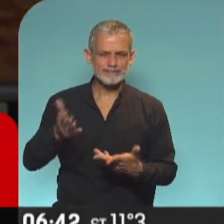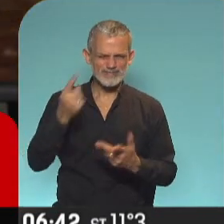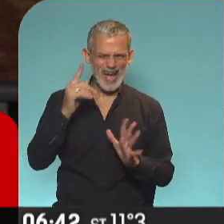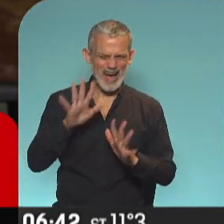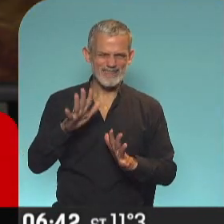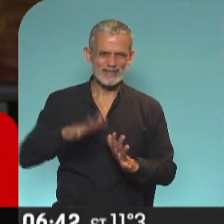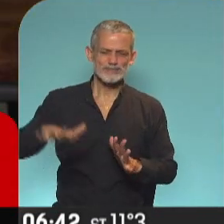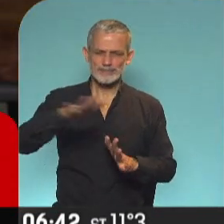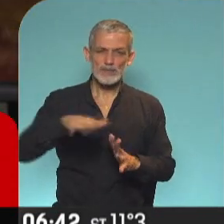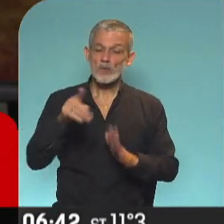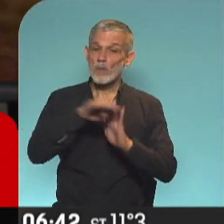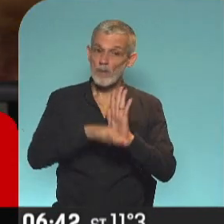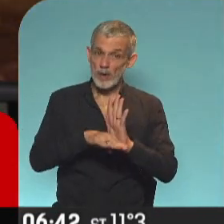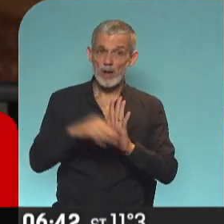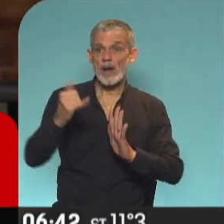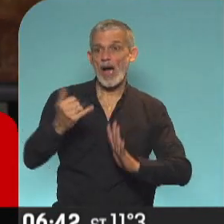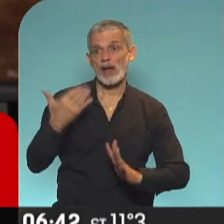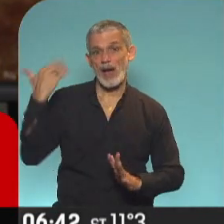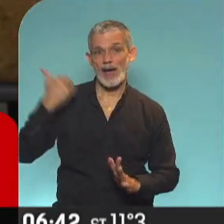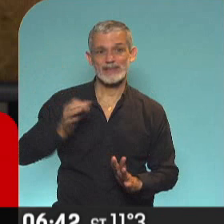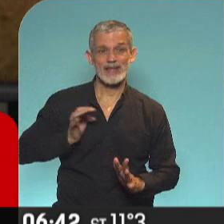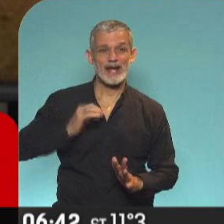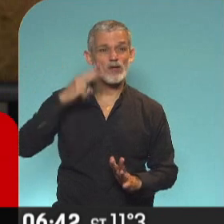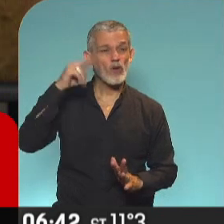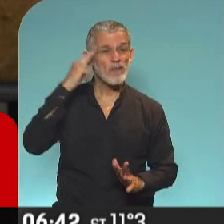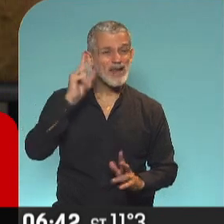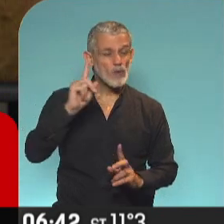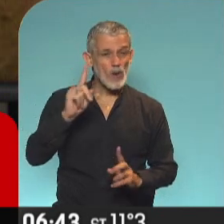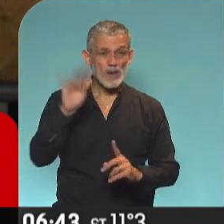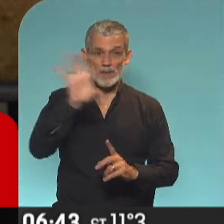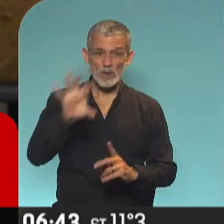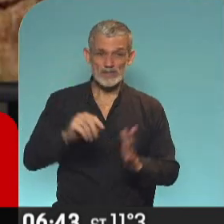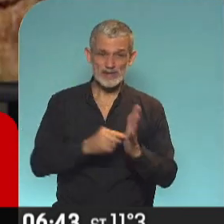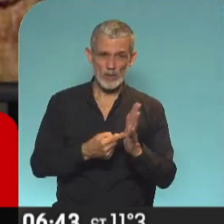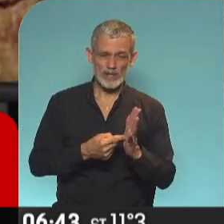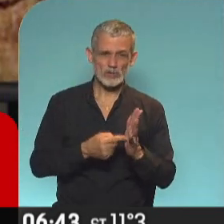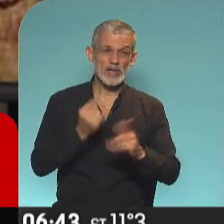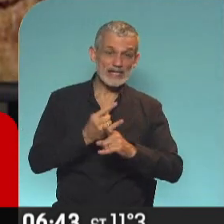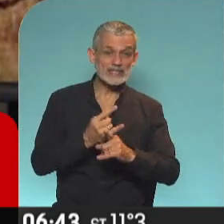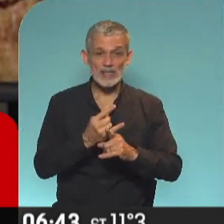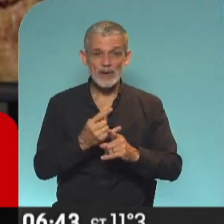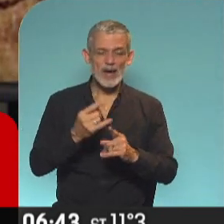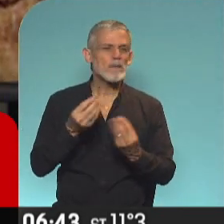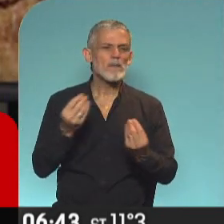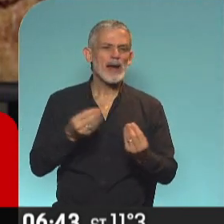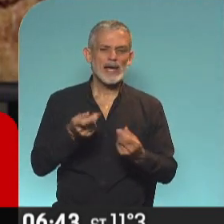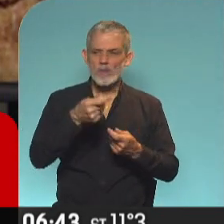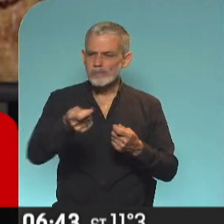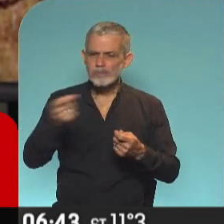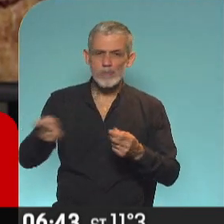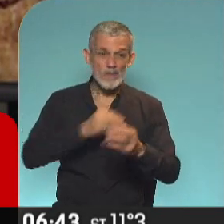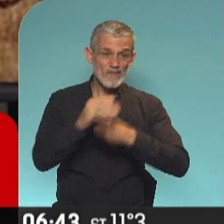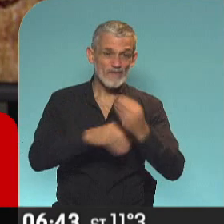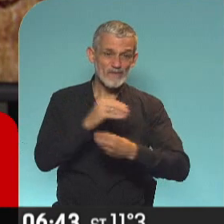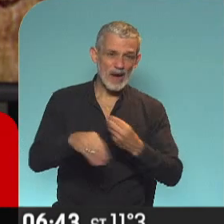contexto también esto. Esto es un programa que existe desde el año 2009 en la provincia de Buenos Aires. Siempre se fue implementando para, insisto,